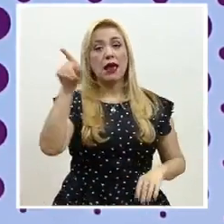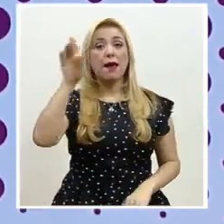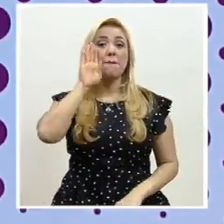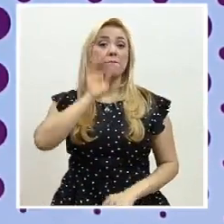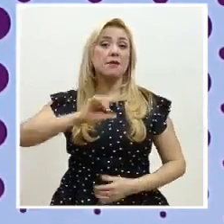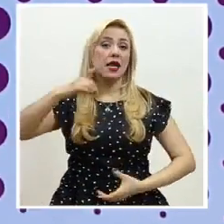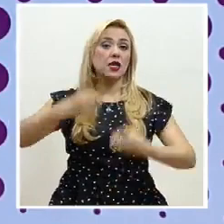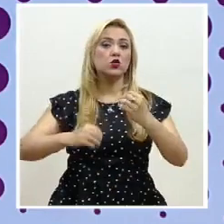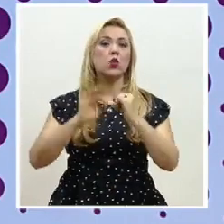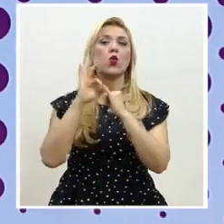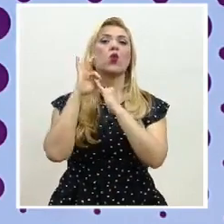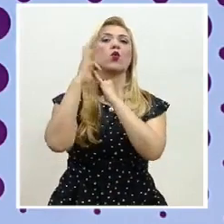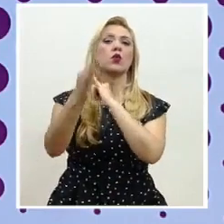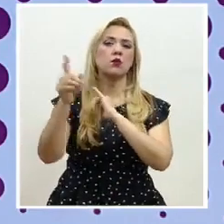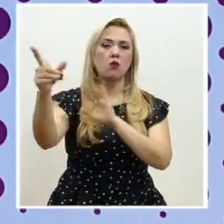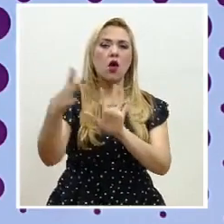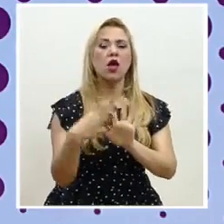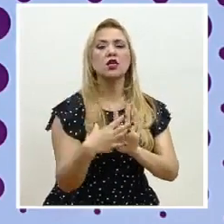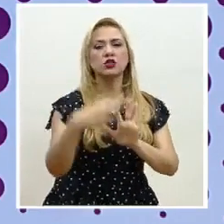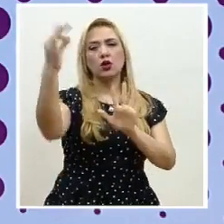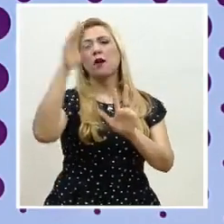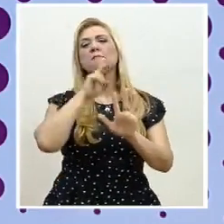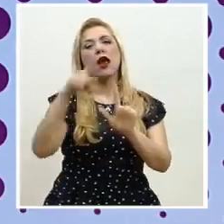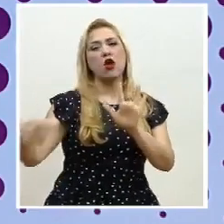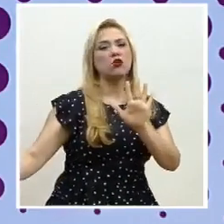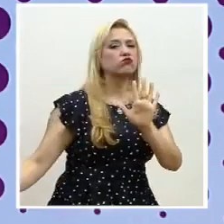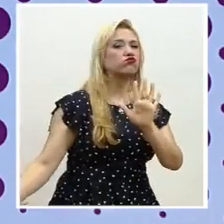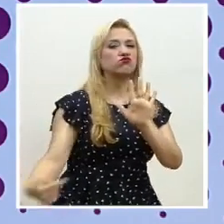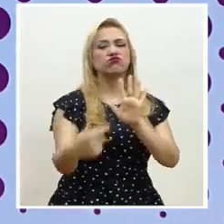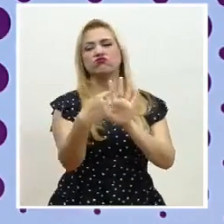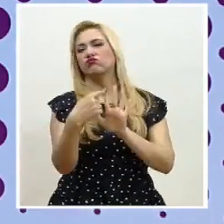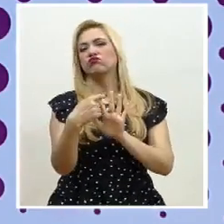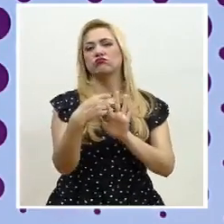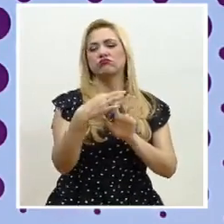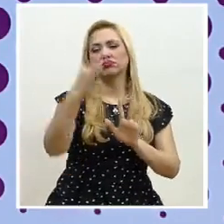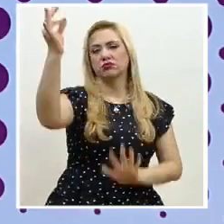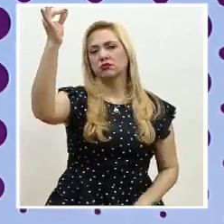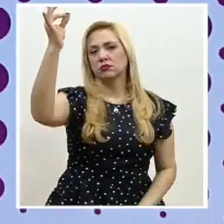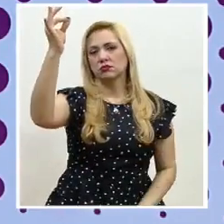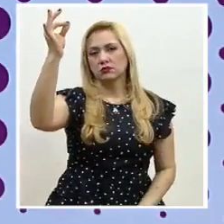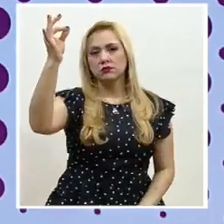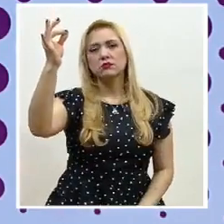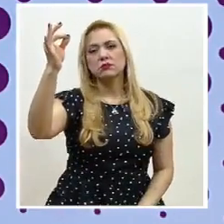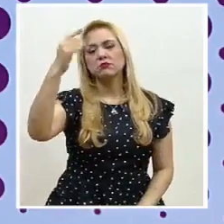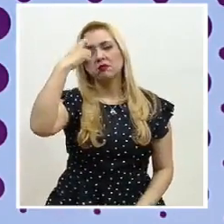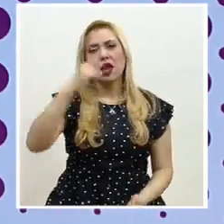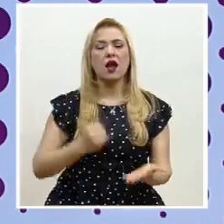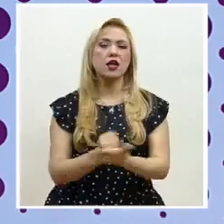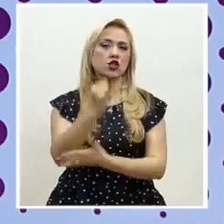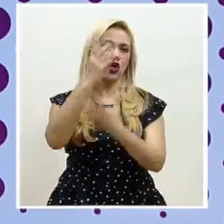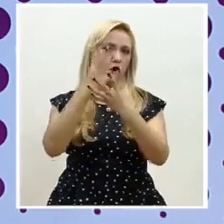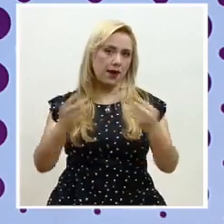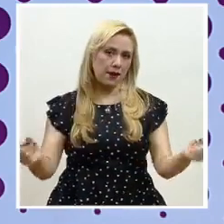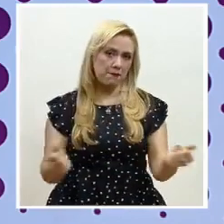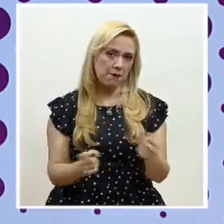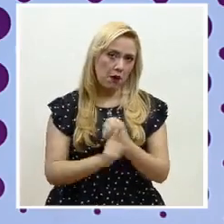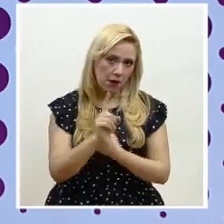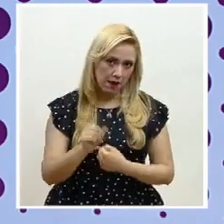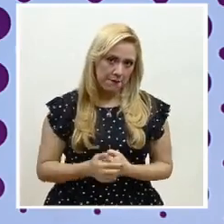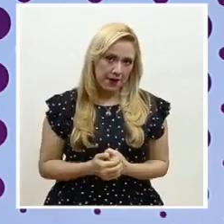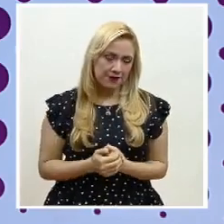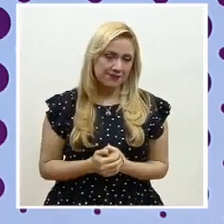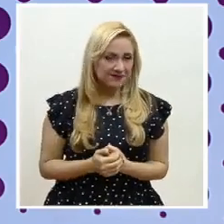lo que constituya para él como el último decisor la forma en que debe resolverse ese problema.